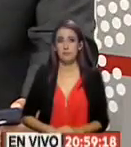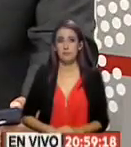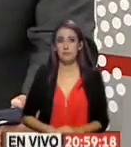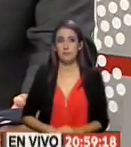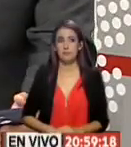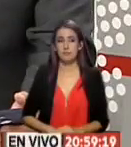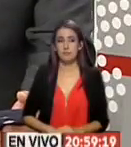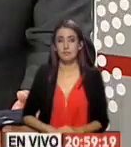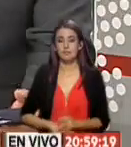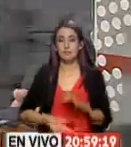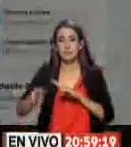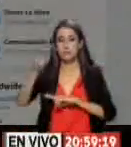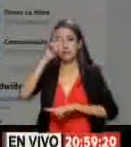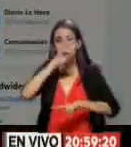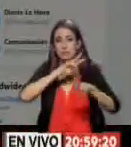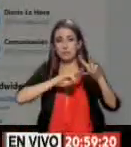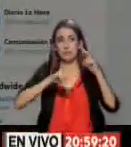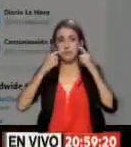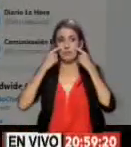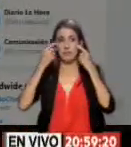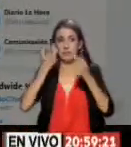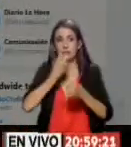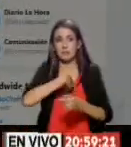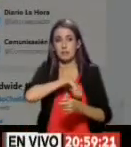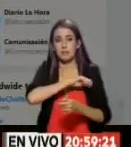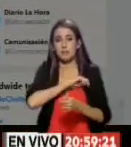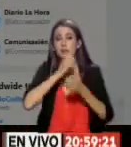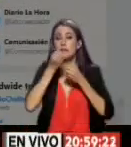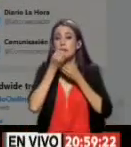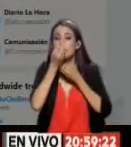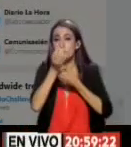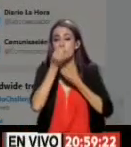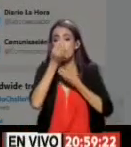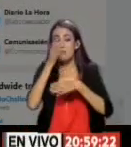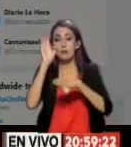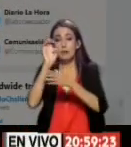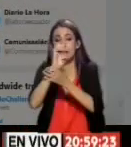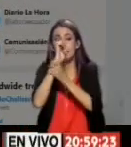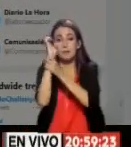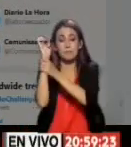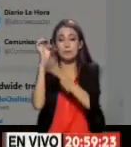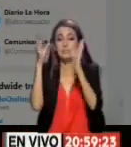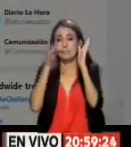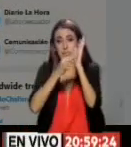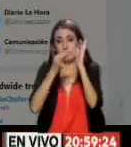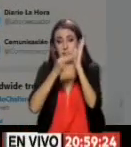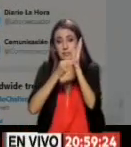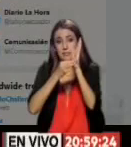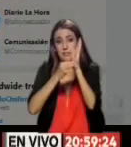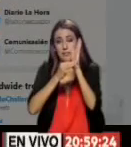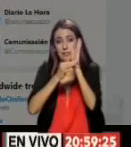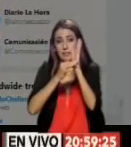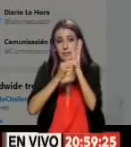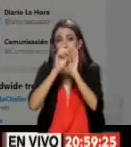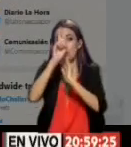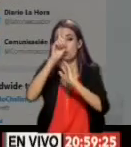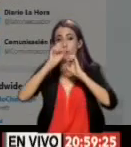Vamos ahora a revisar más noticias. Ahora desde España se informa a través de las redes sociales que a la